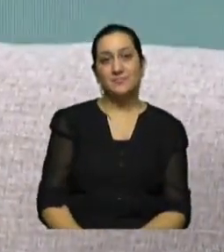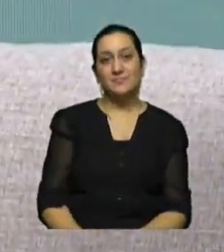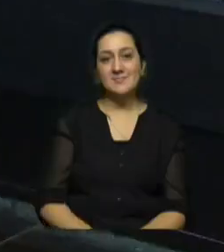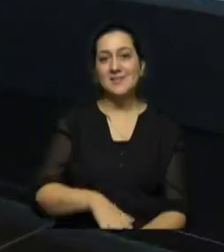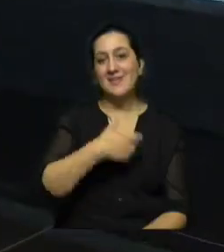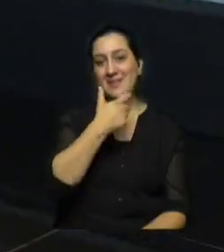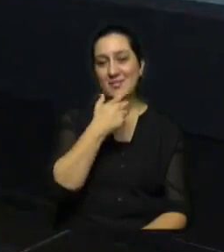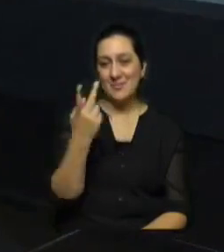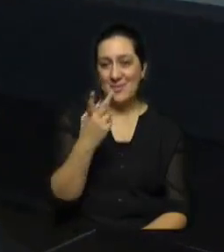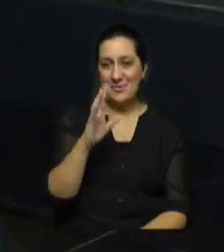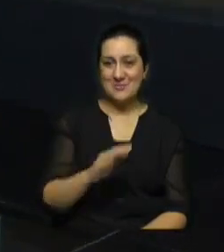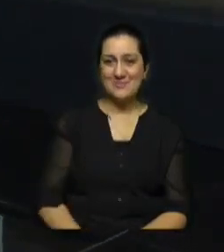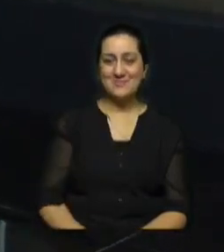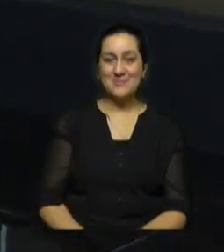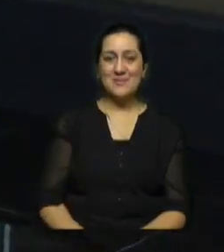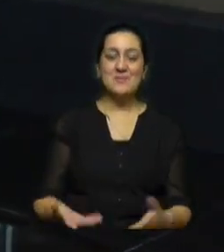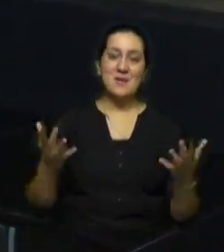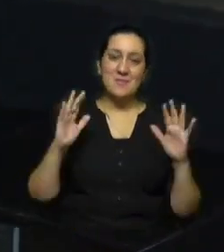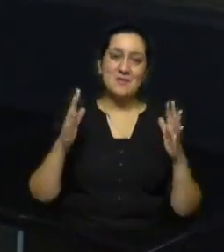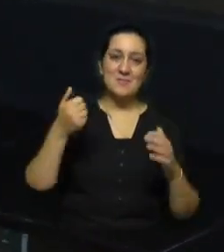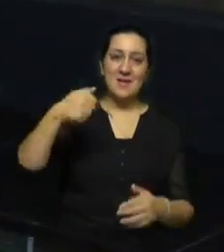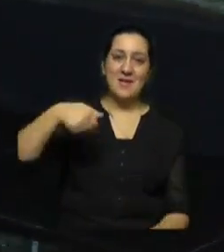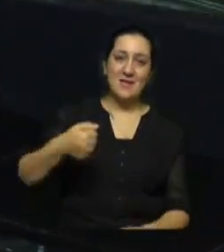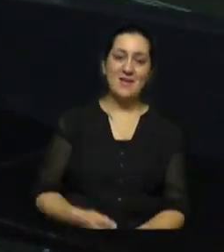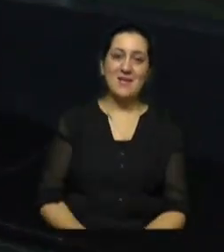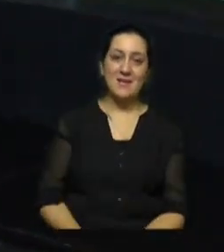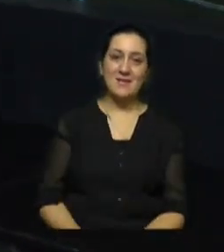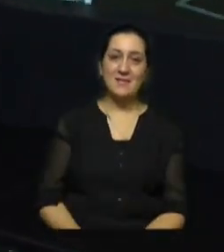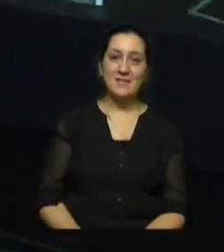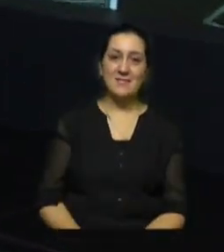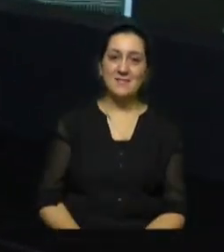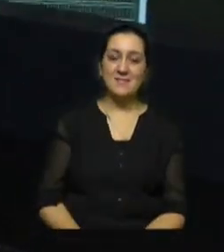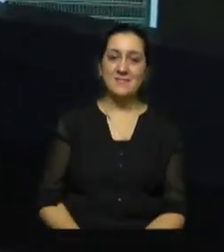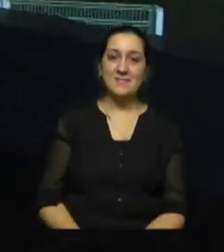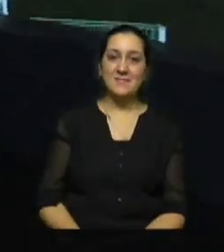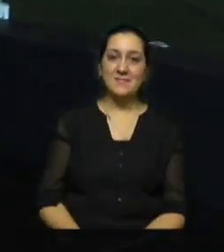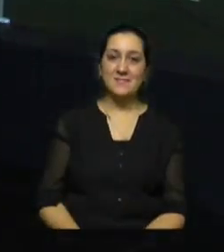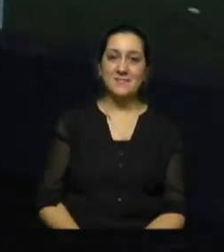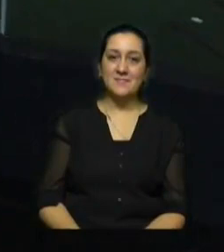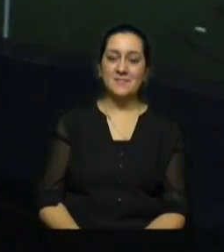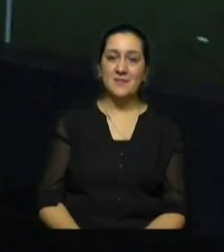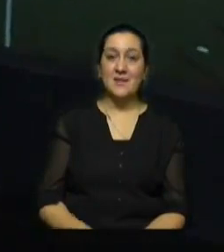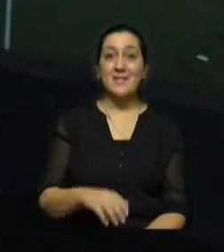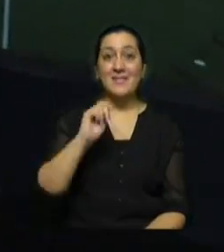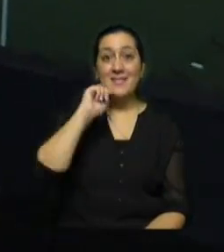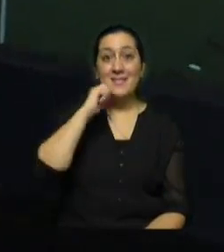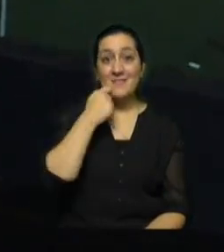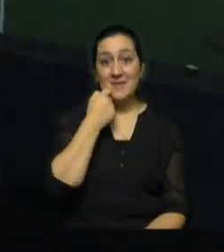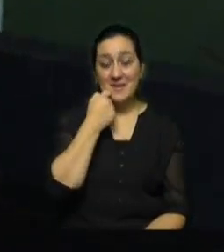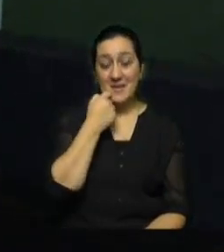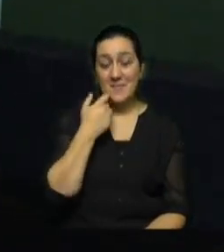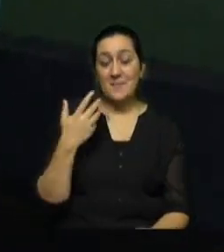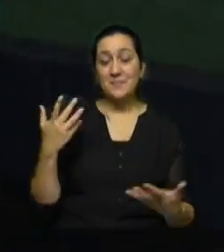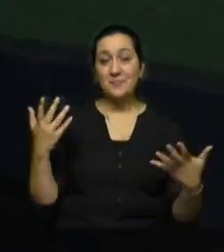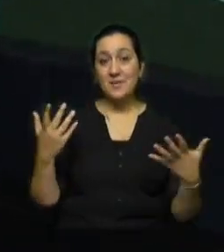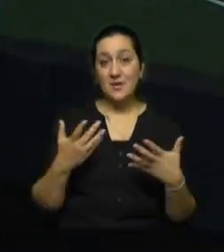de ustedes. Fuerte el aplauso para Dana Lieberman, por favor. Claro, muchas gracias. Qué divina, pero señores y señores, además de